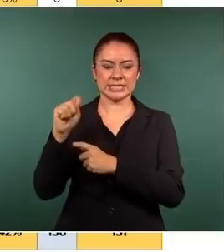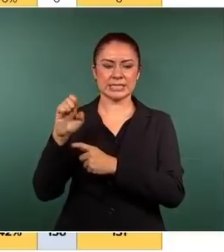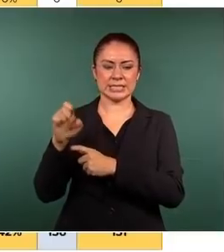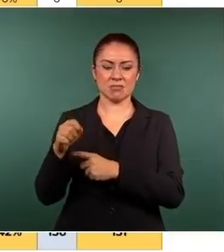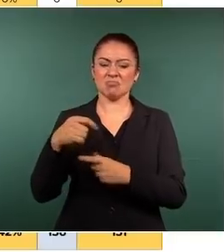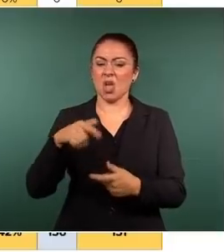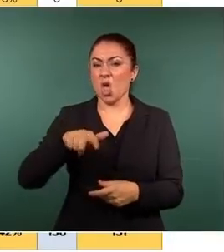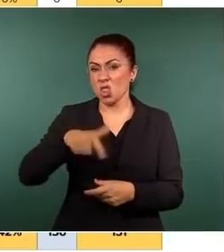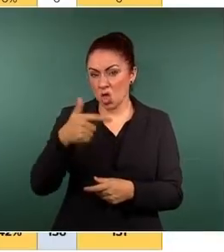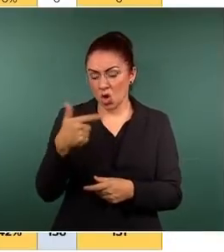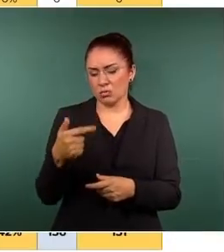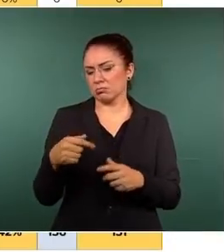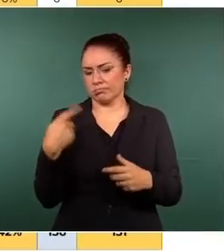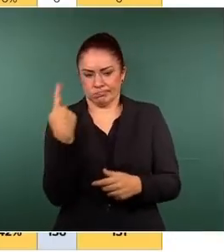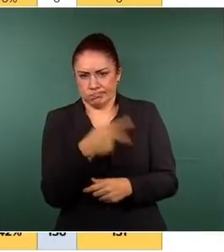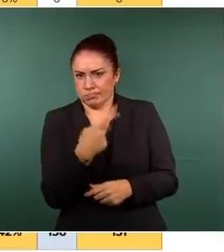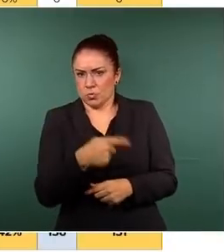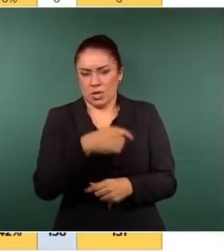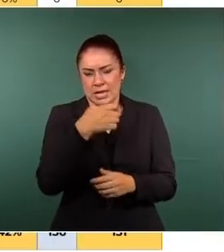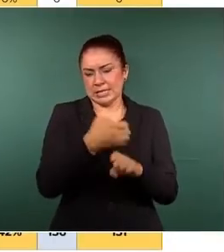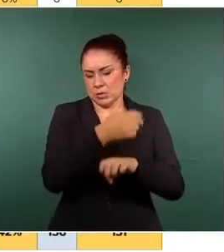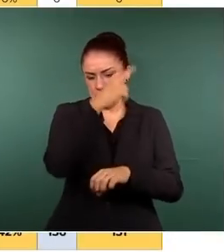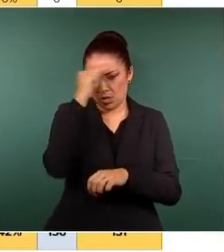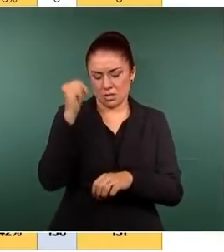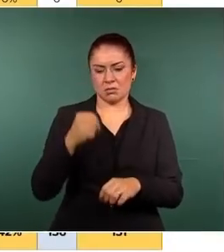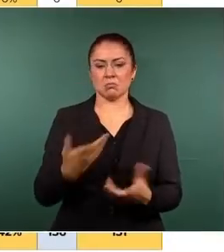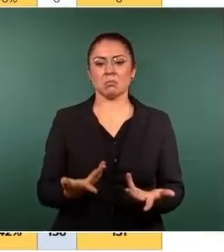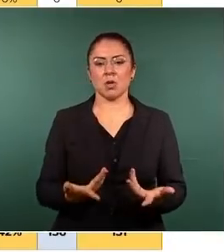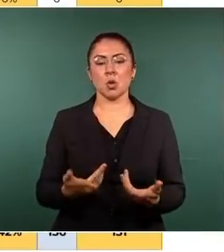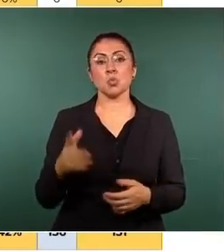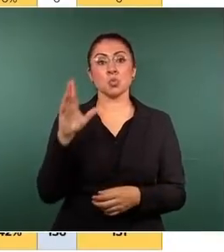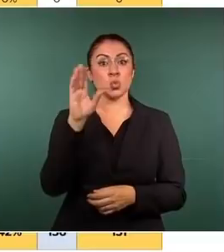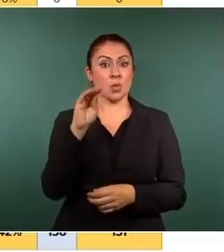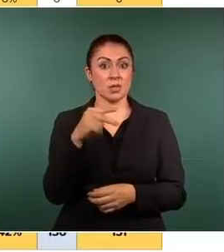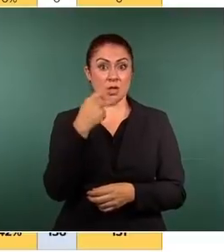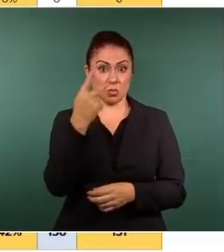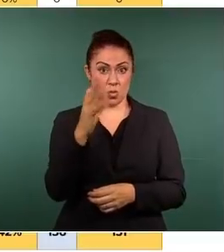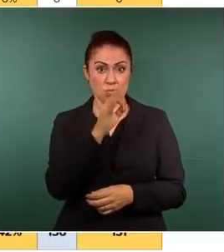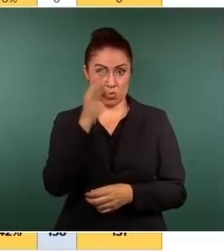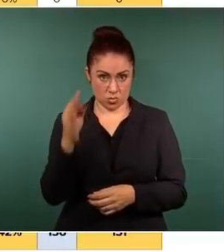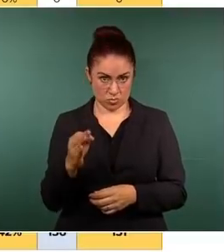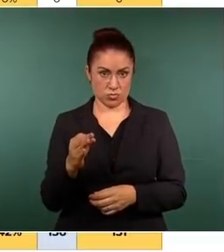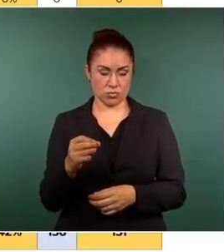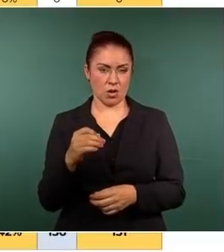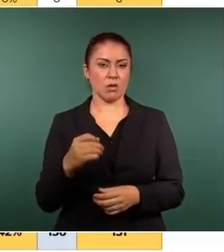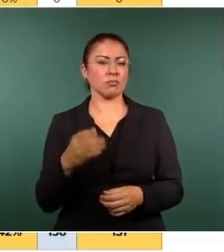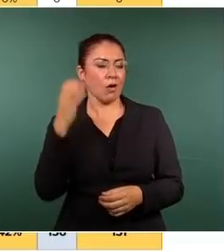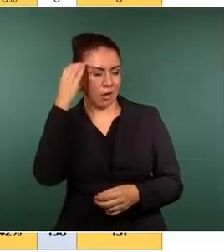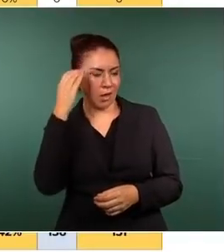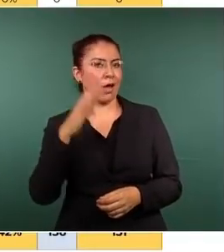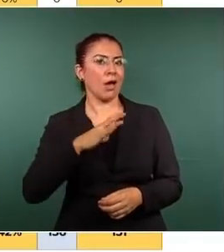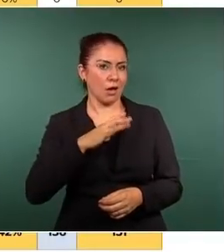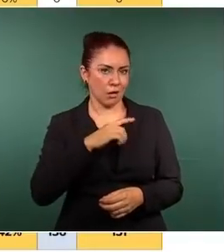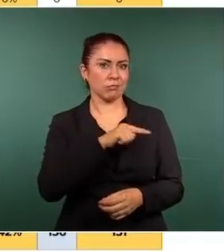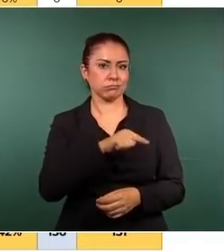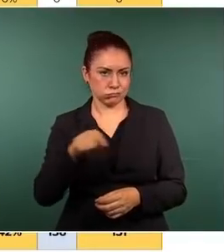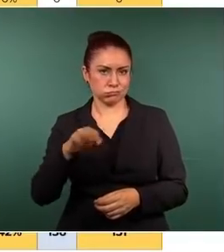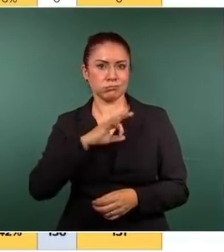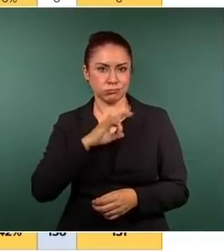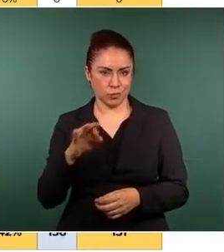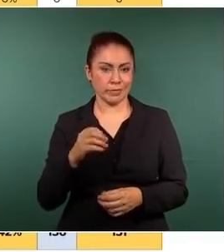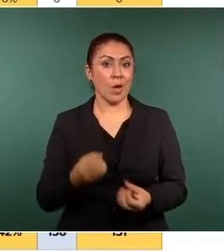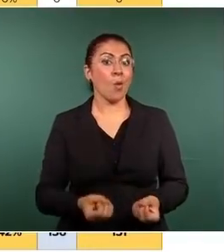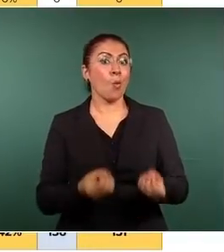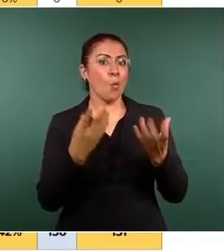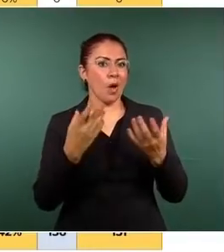con una disponibilidad del 92 por ciento de camas en la hospitalización y una ocupación de